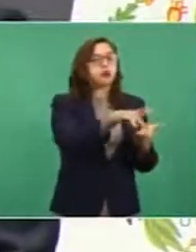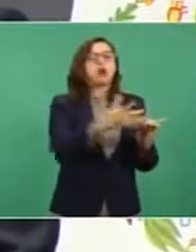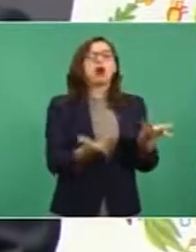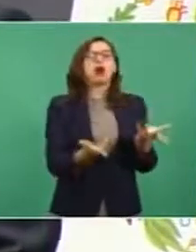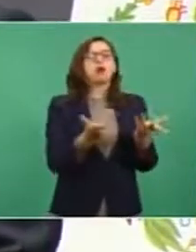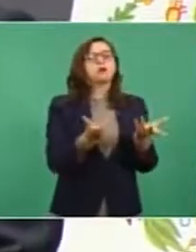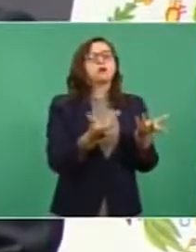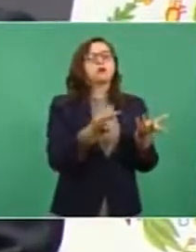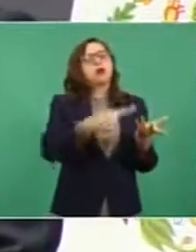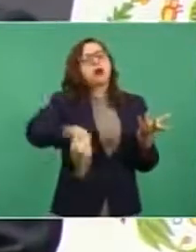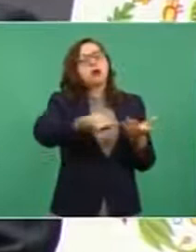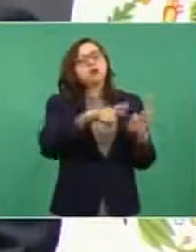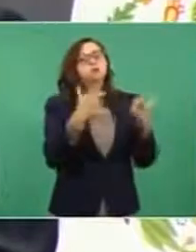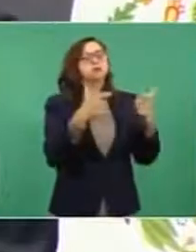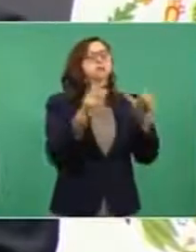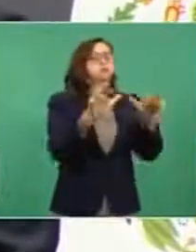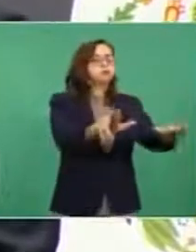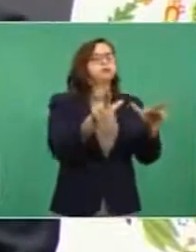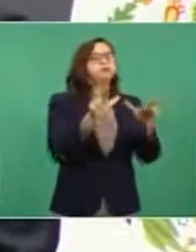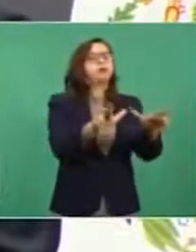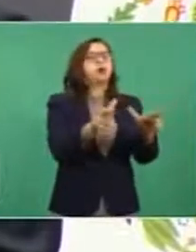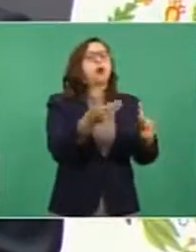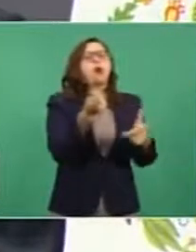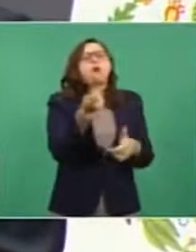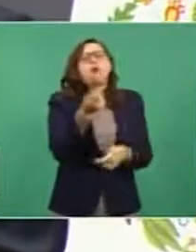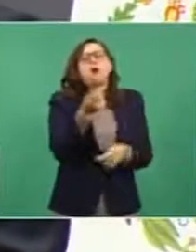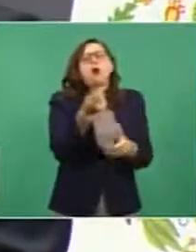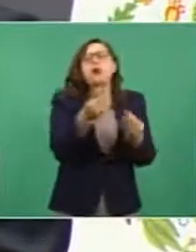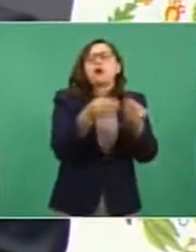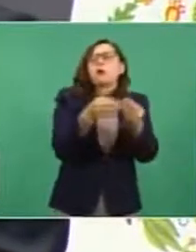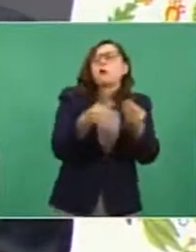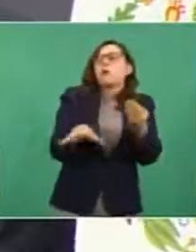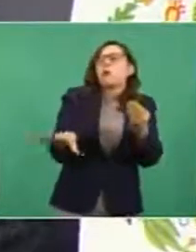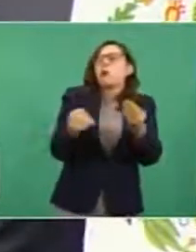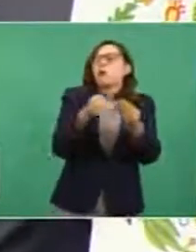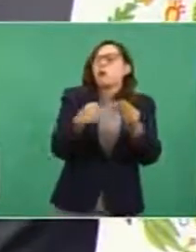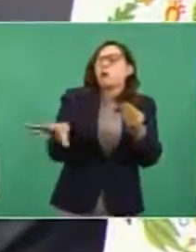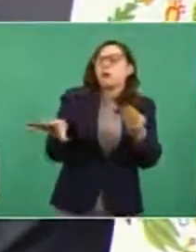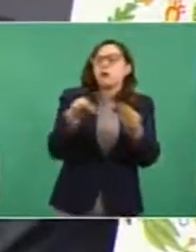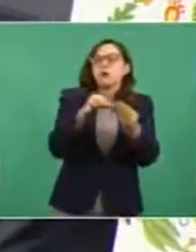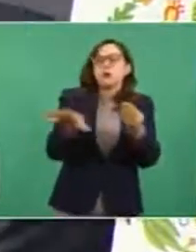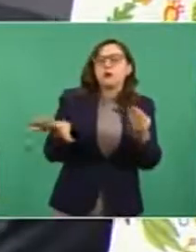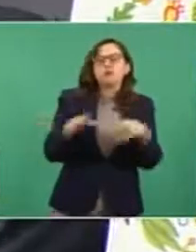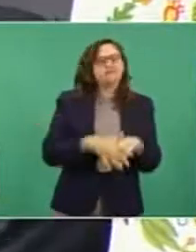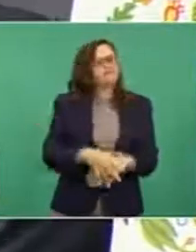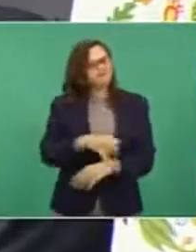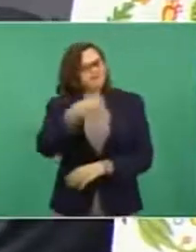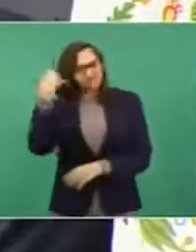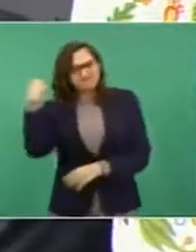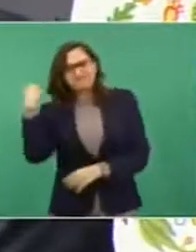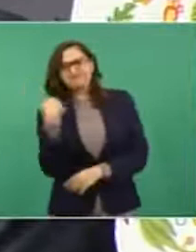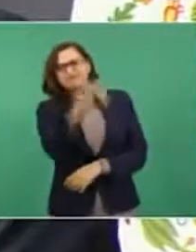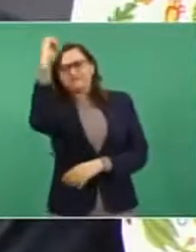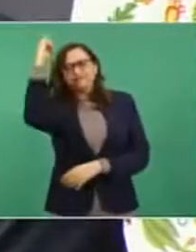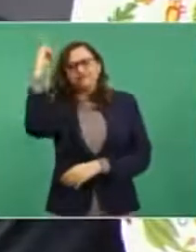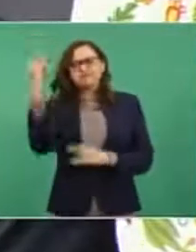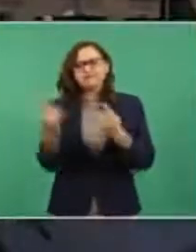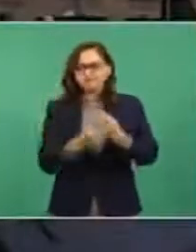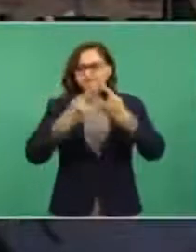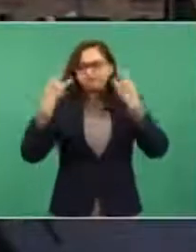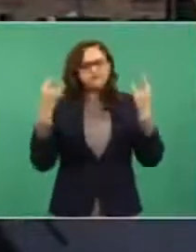como si la riqueza fuese permeable o contagiosa. Que se vayan al carajo con ese